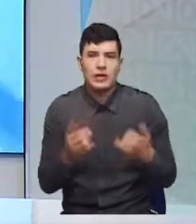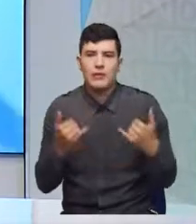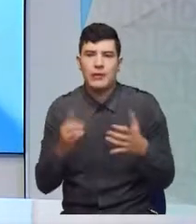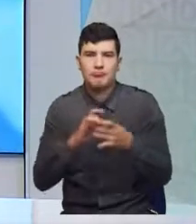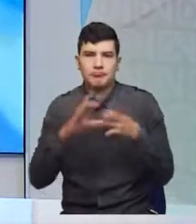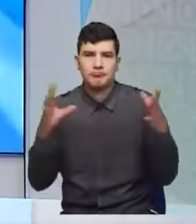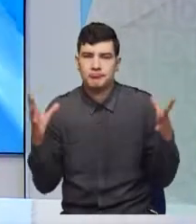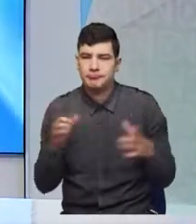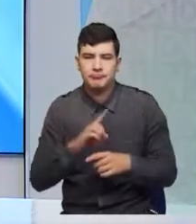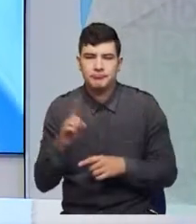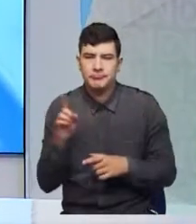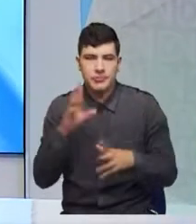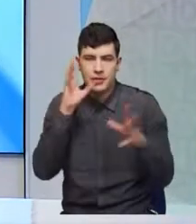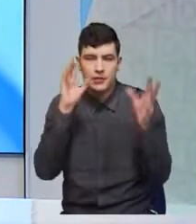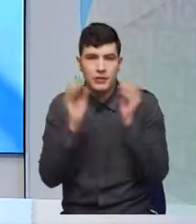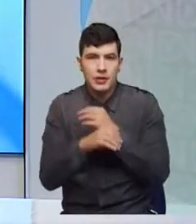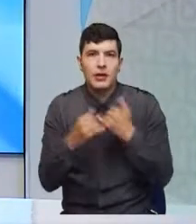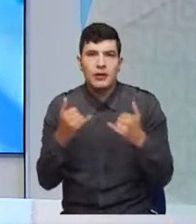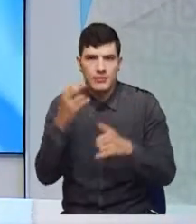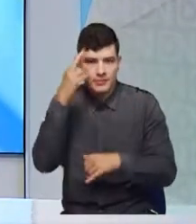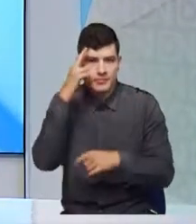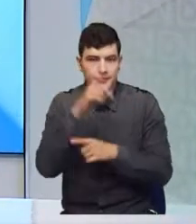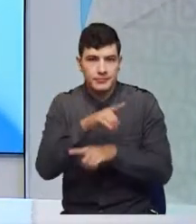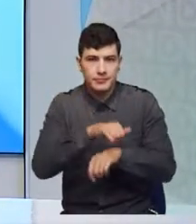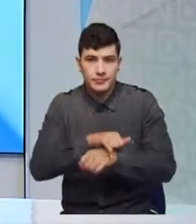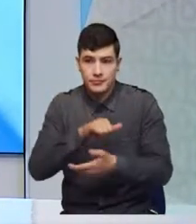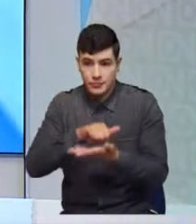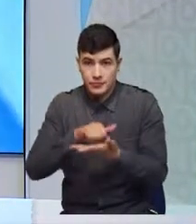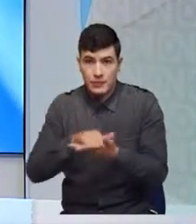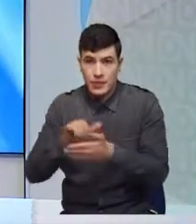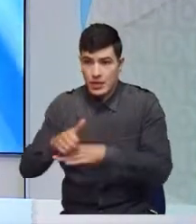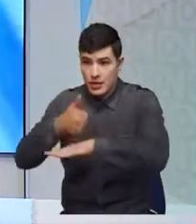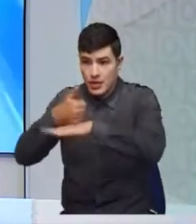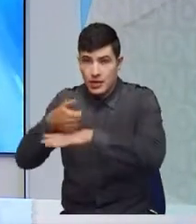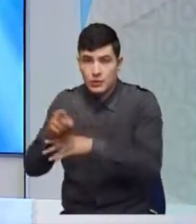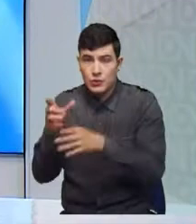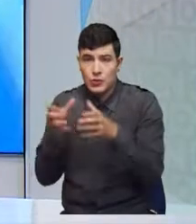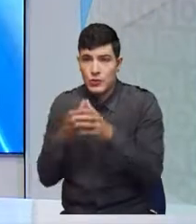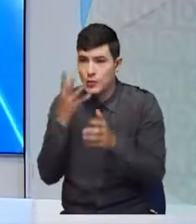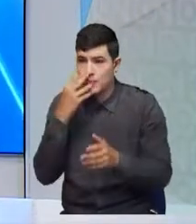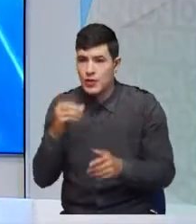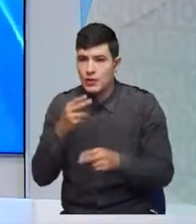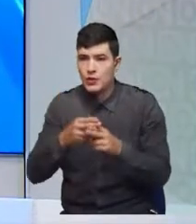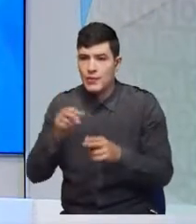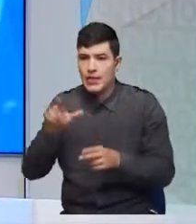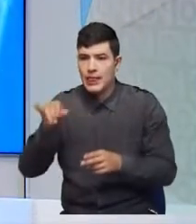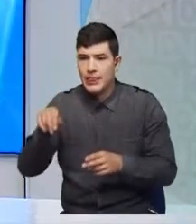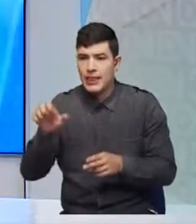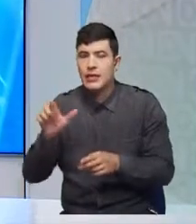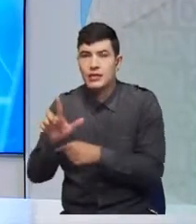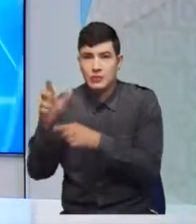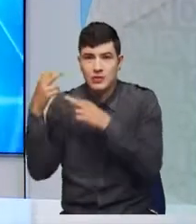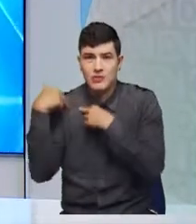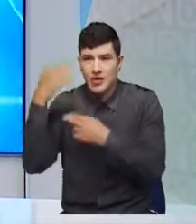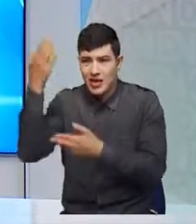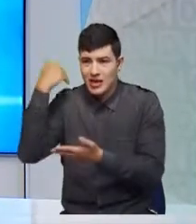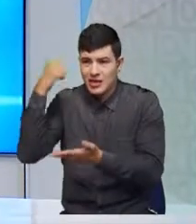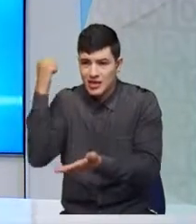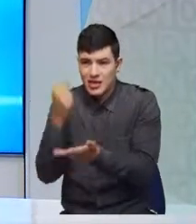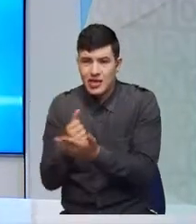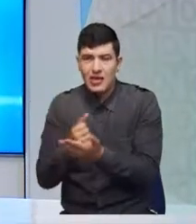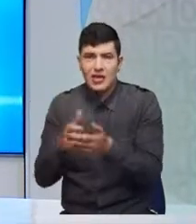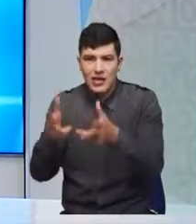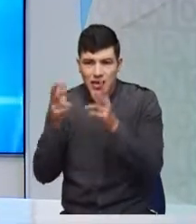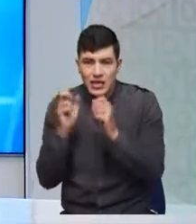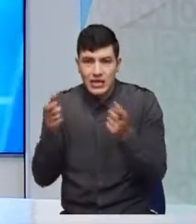pues precisamente fue capturado el presunto jefe de este grupo delincuencial llamado la línea según las autoridades responsables de homicidios extorsiones